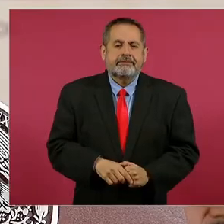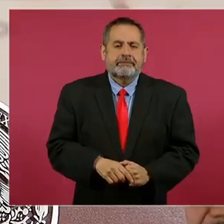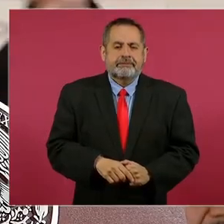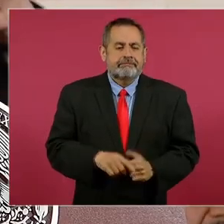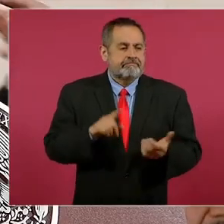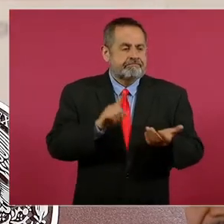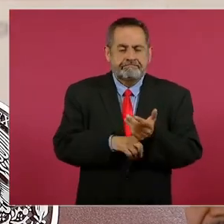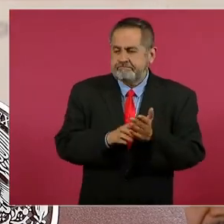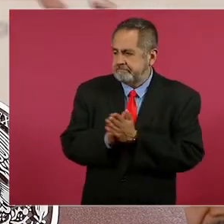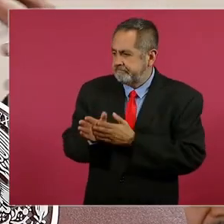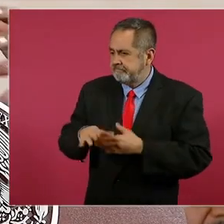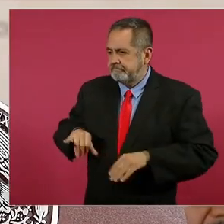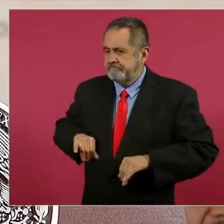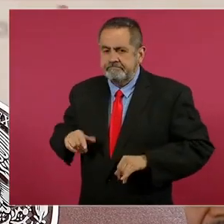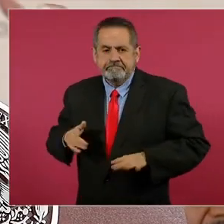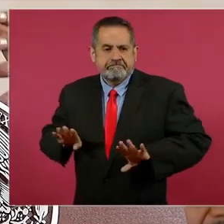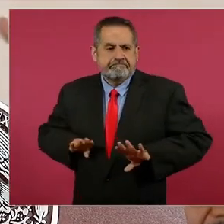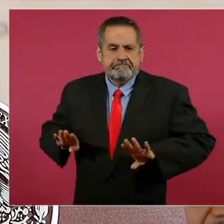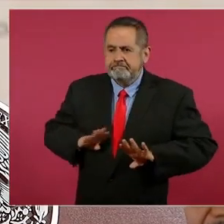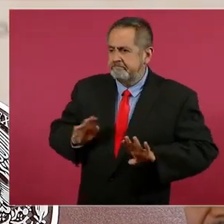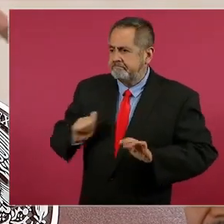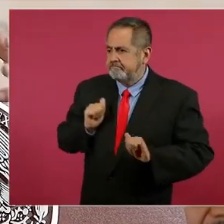con intereses